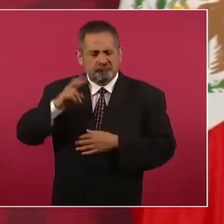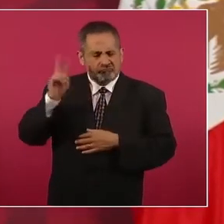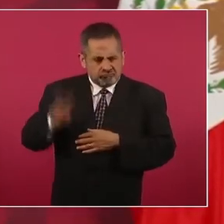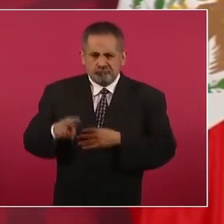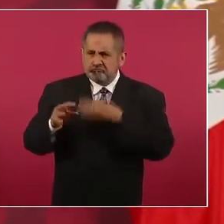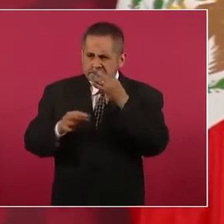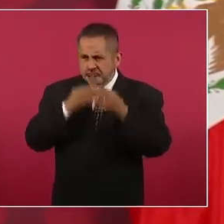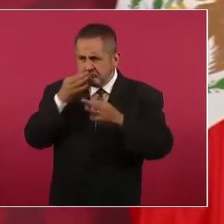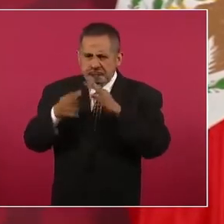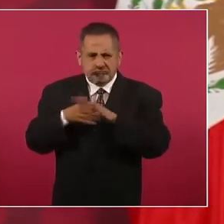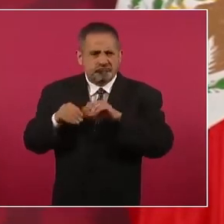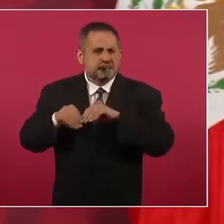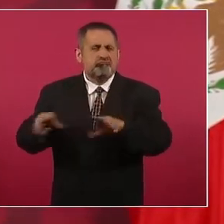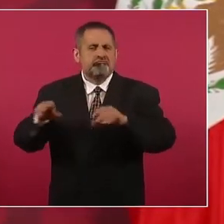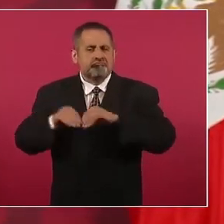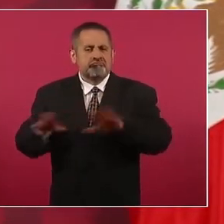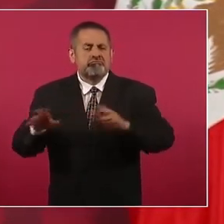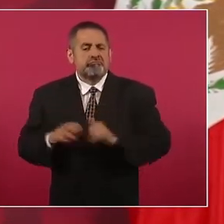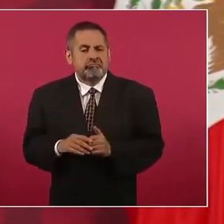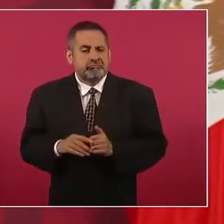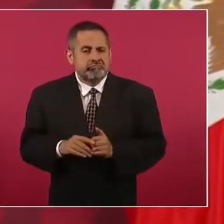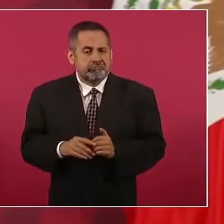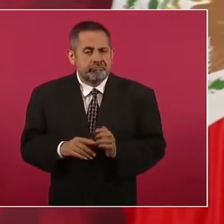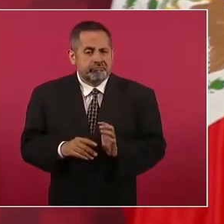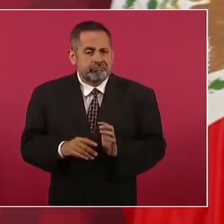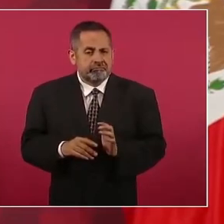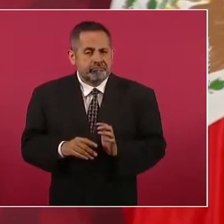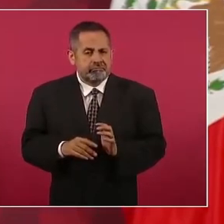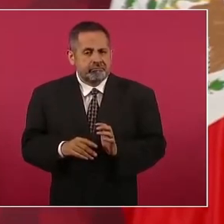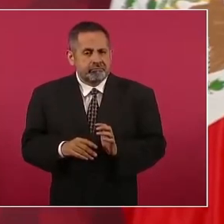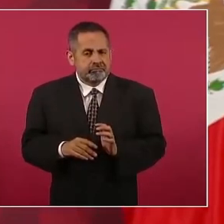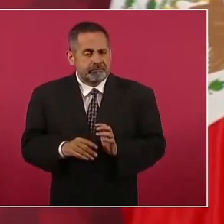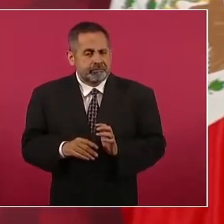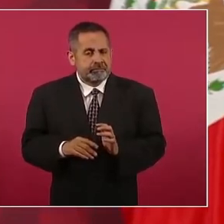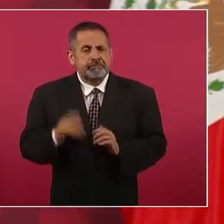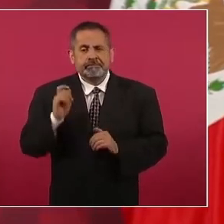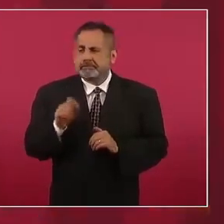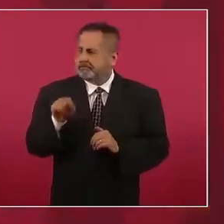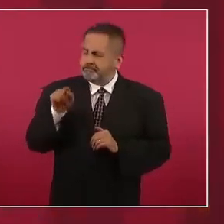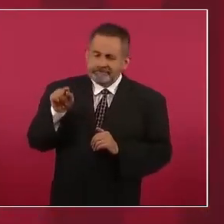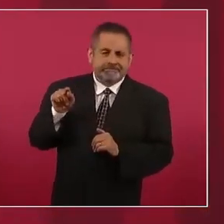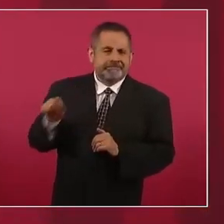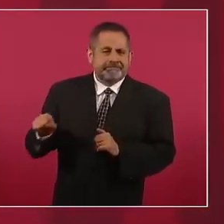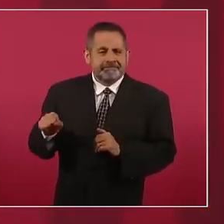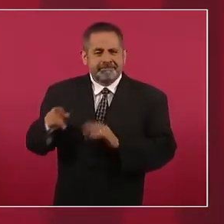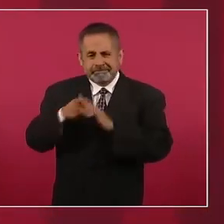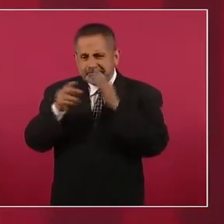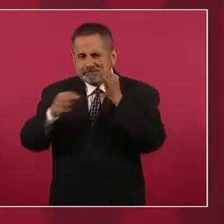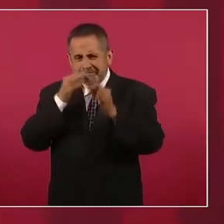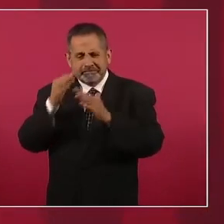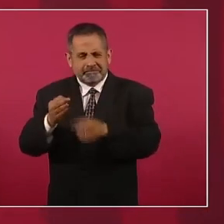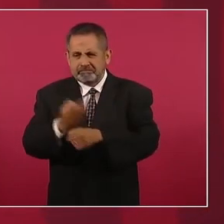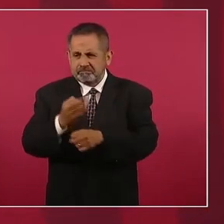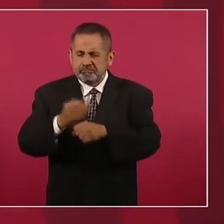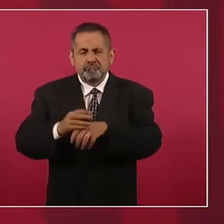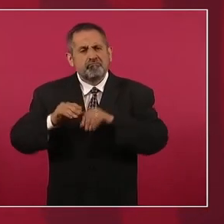si iba a funcionar la obra o no, no, era por cuestiones como